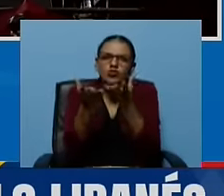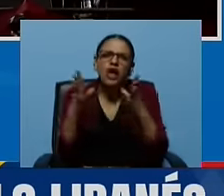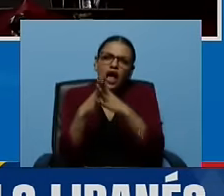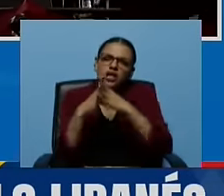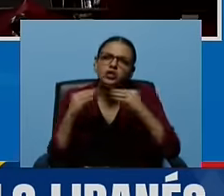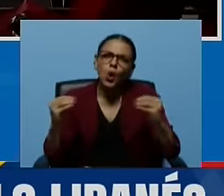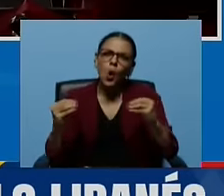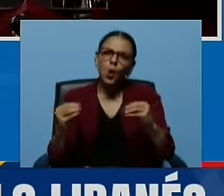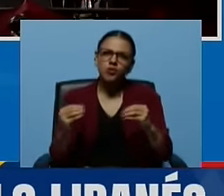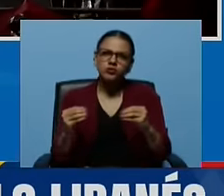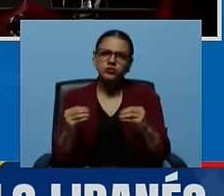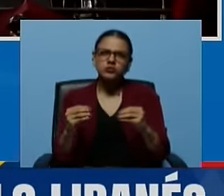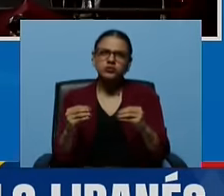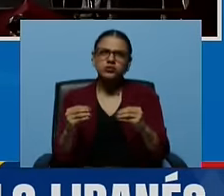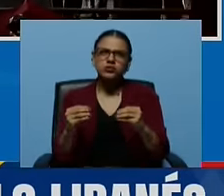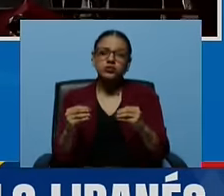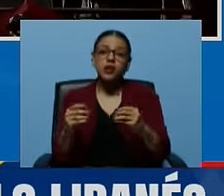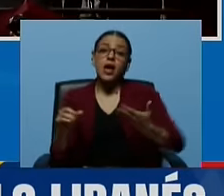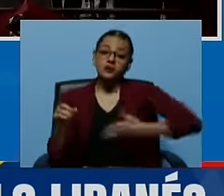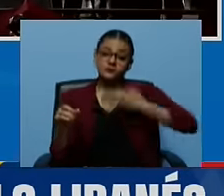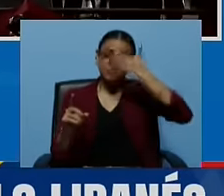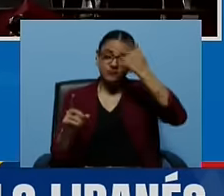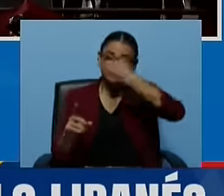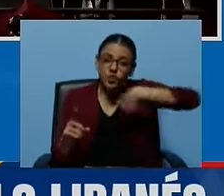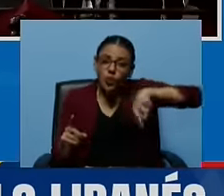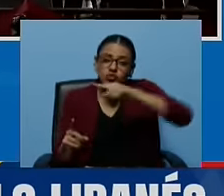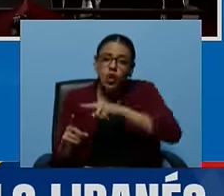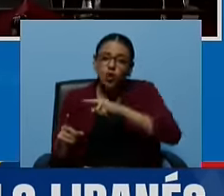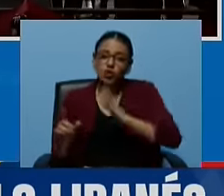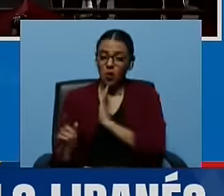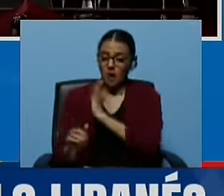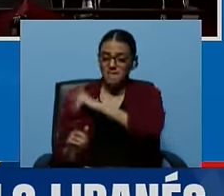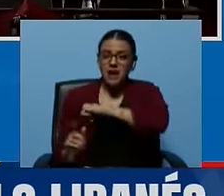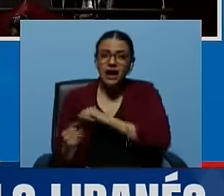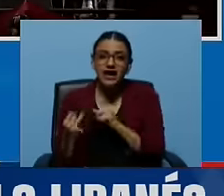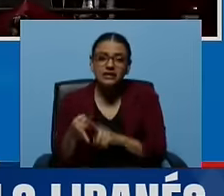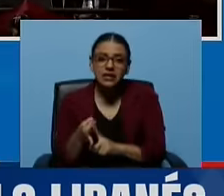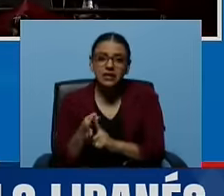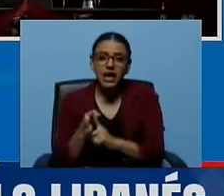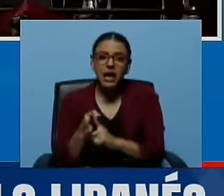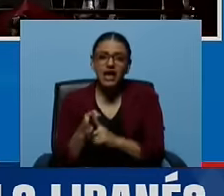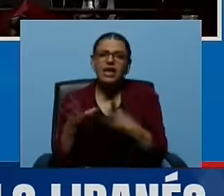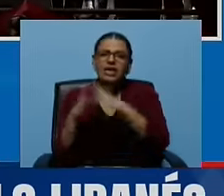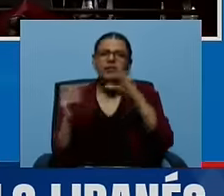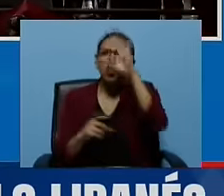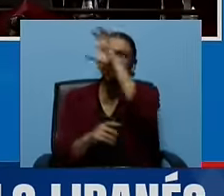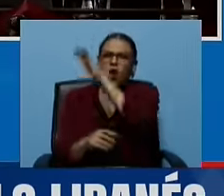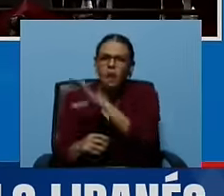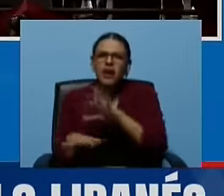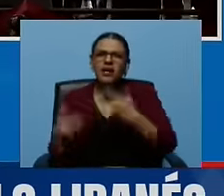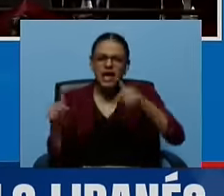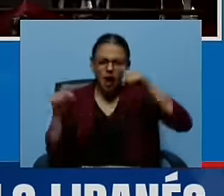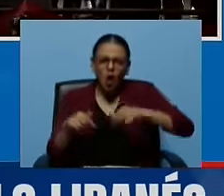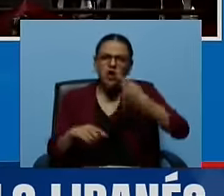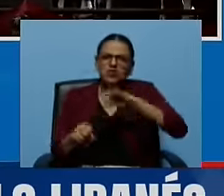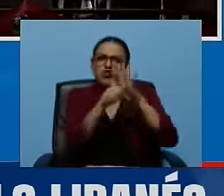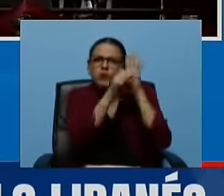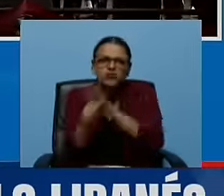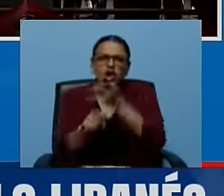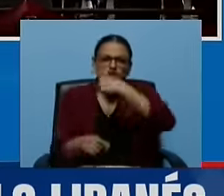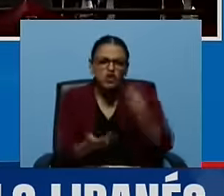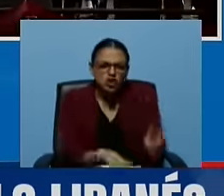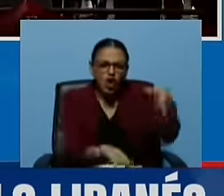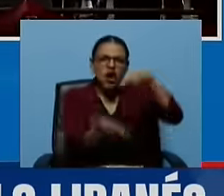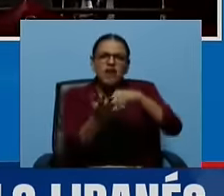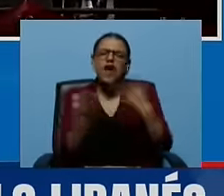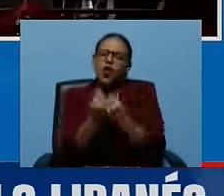todos. El Líbano, Palestina y los países que hoy son oprimidos se levantan